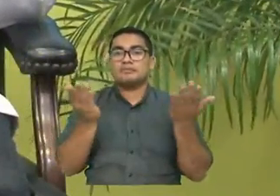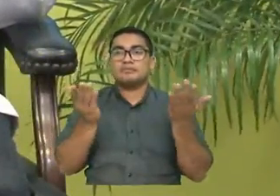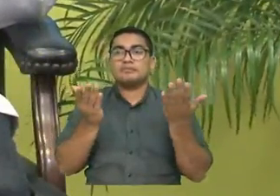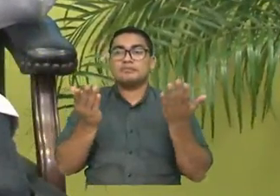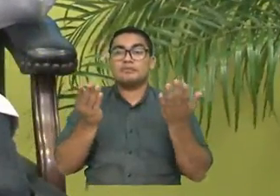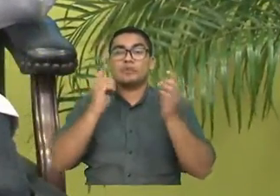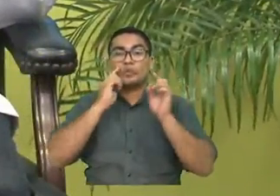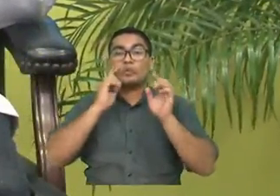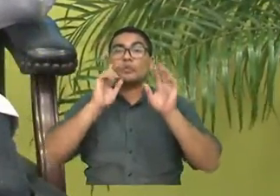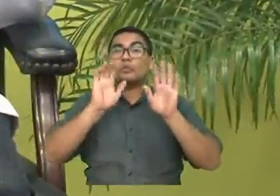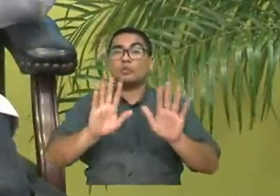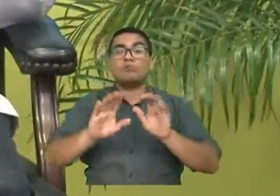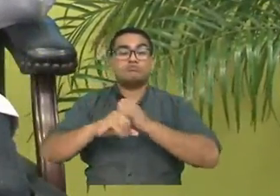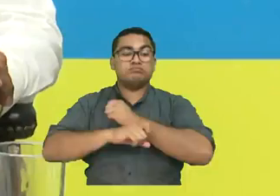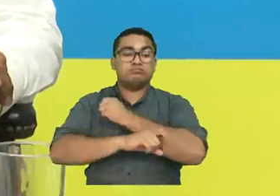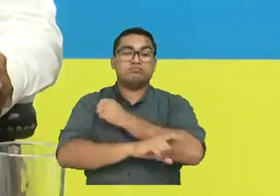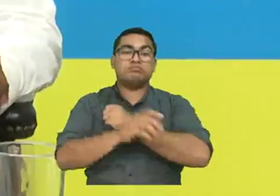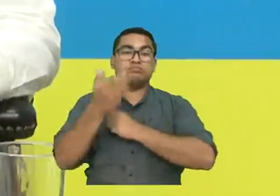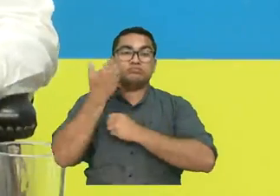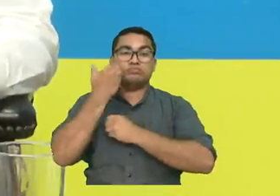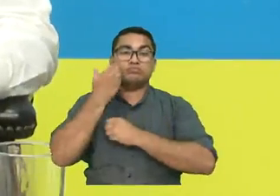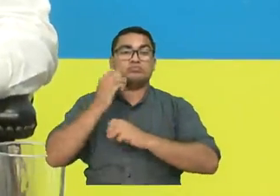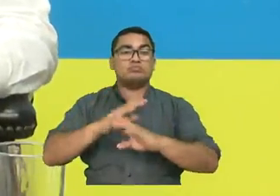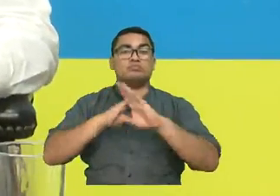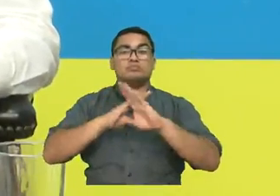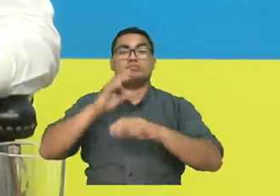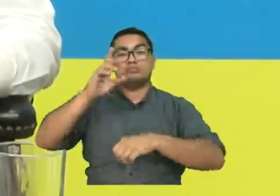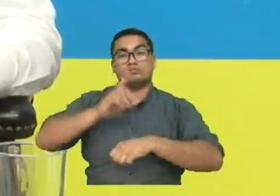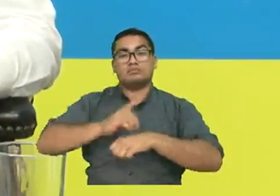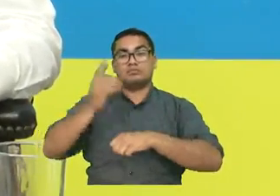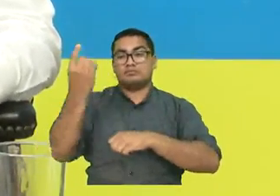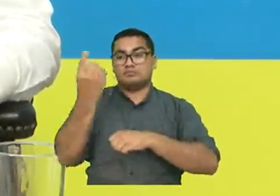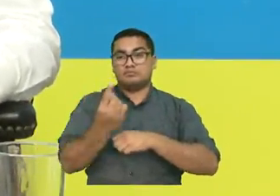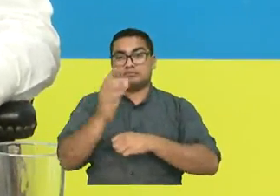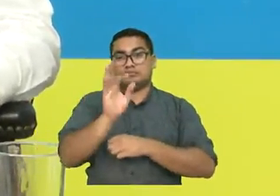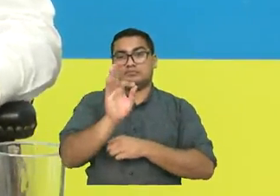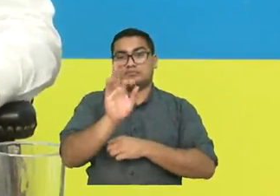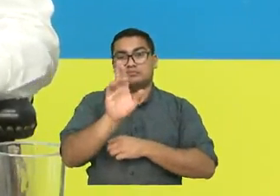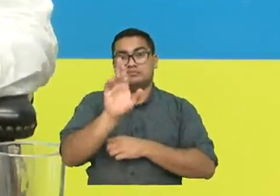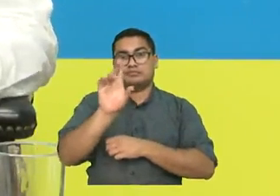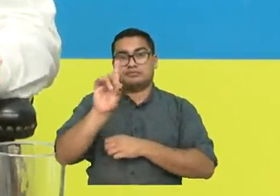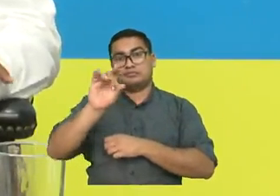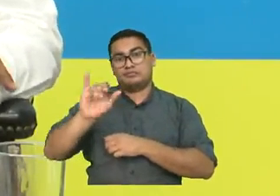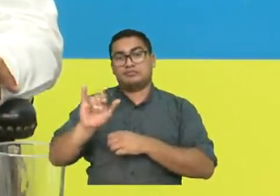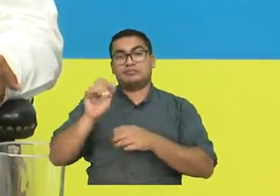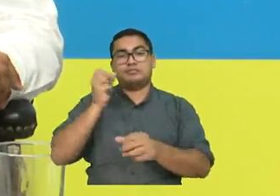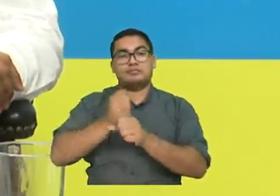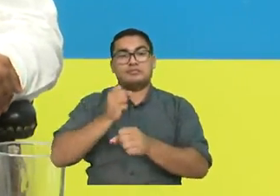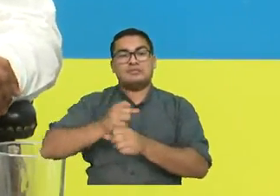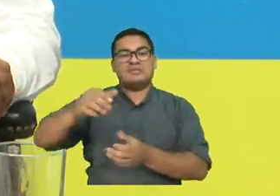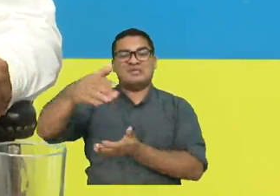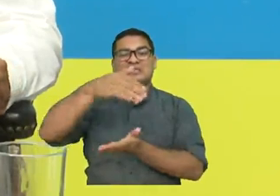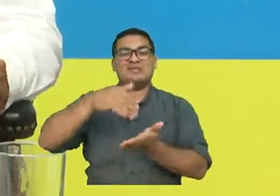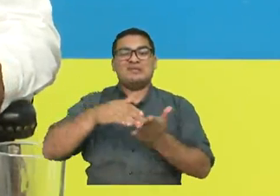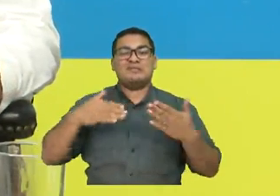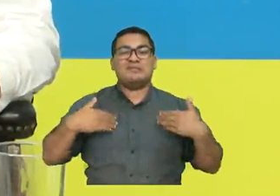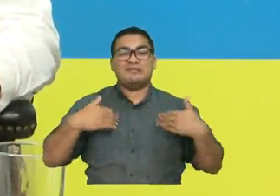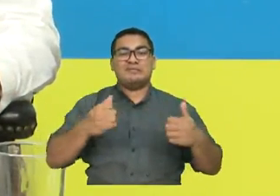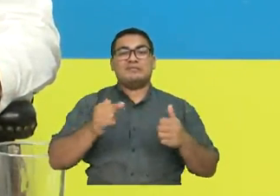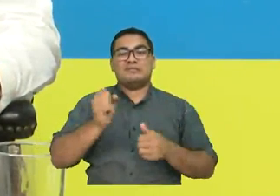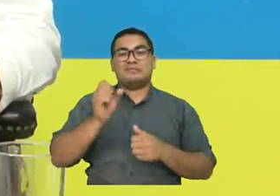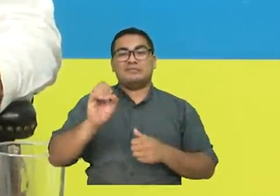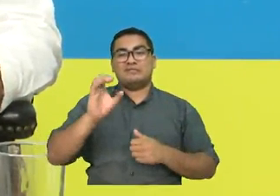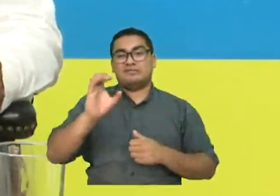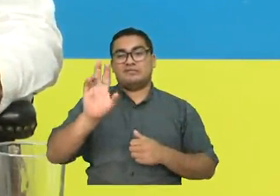la prevención de la leptospirosis. Tenemos como invitado al doctor Freddy Suárez, quien es parte del equipo médico del Centro de